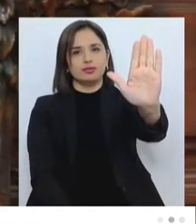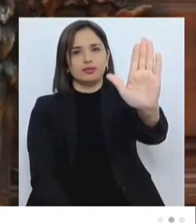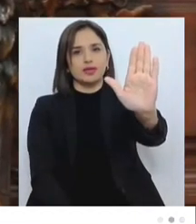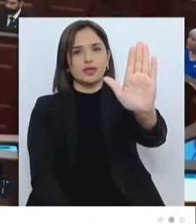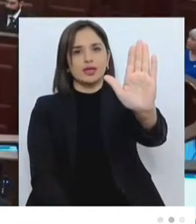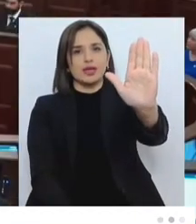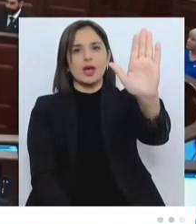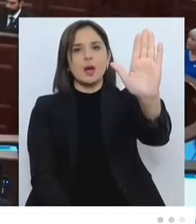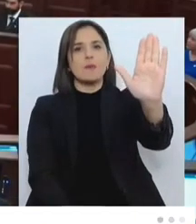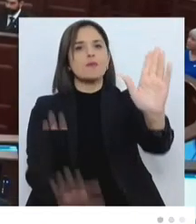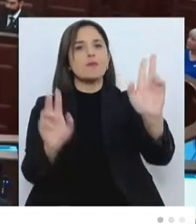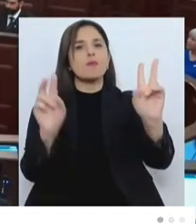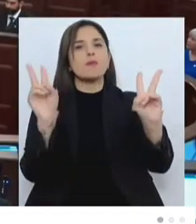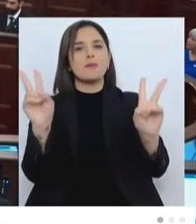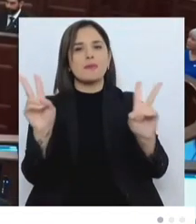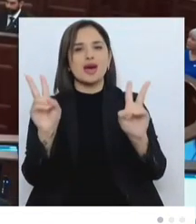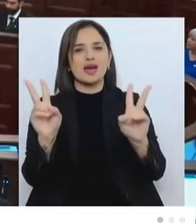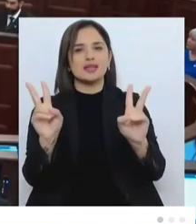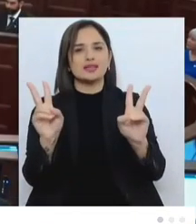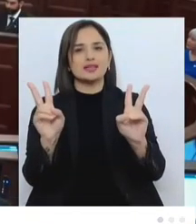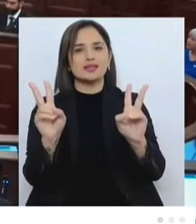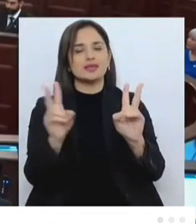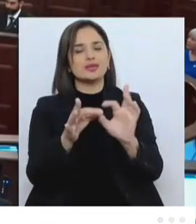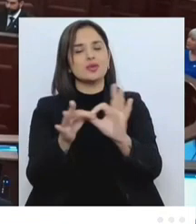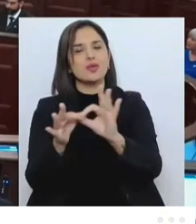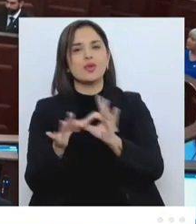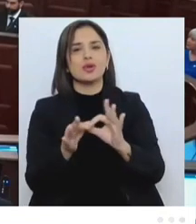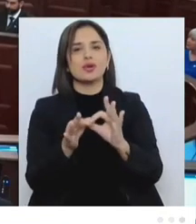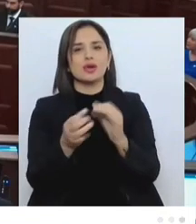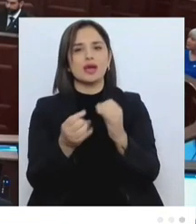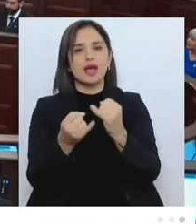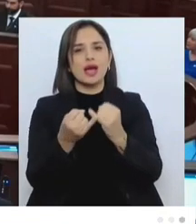paz, de armonía y de amistad.